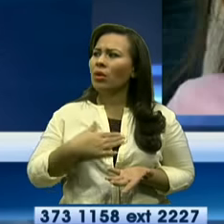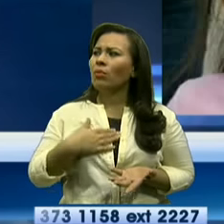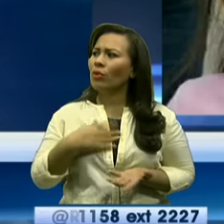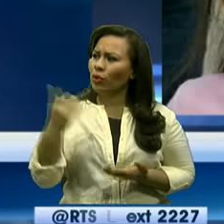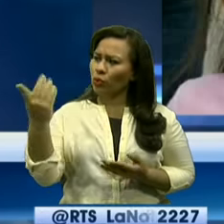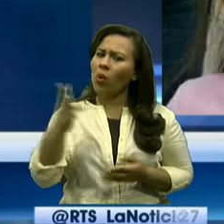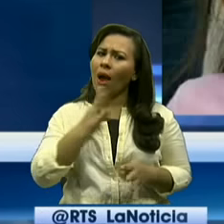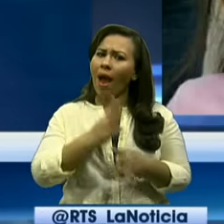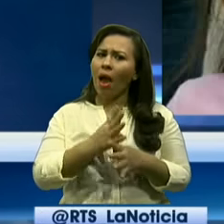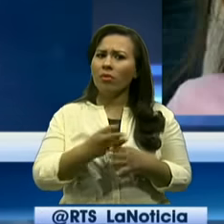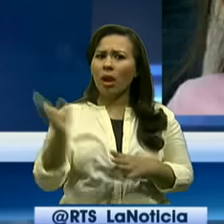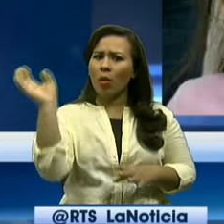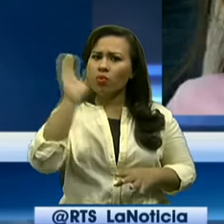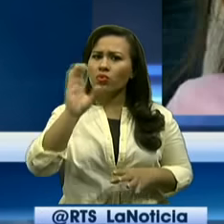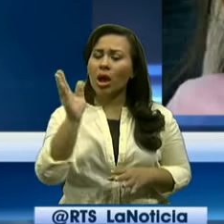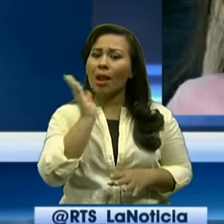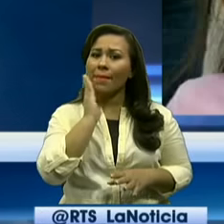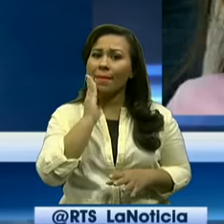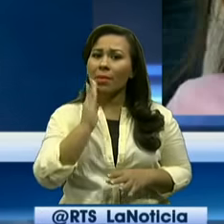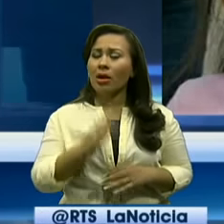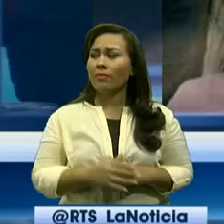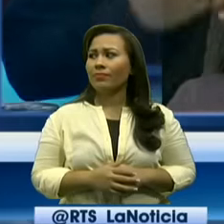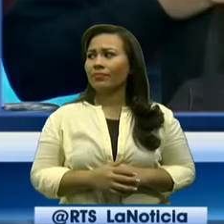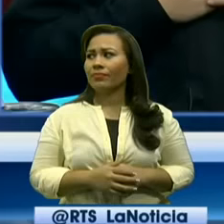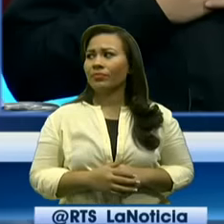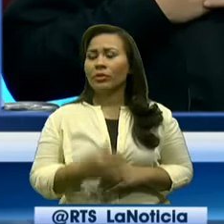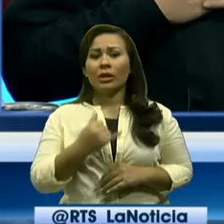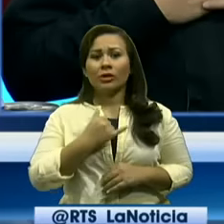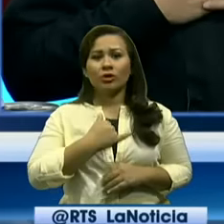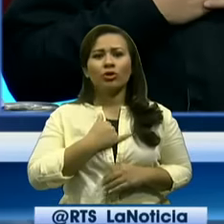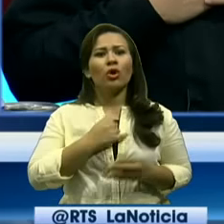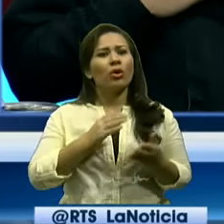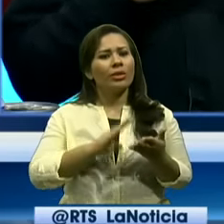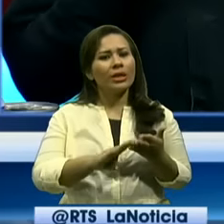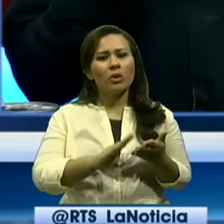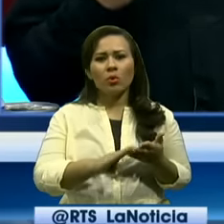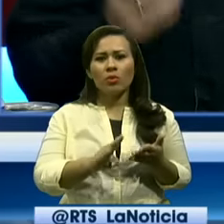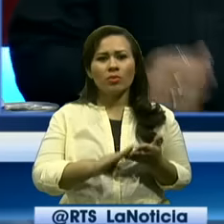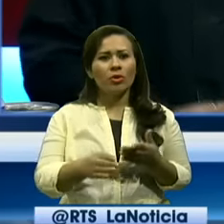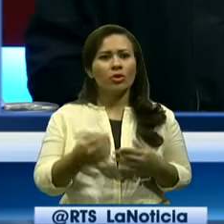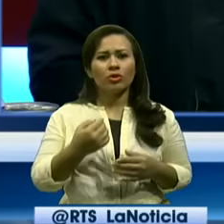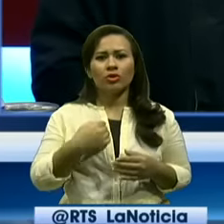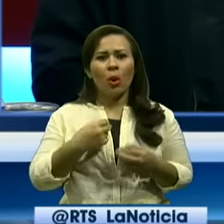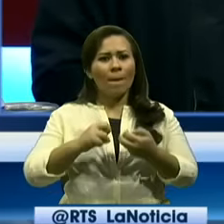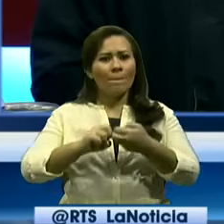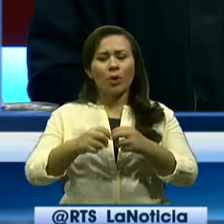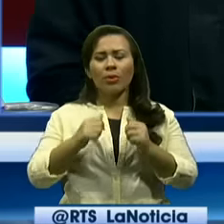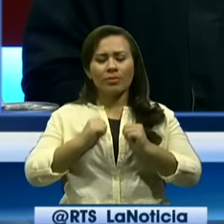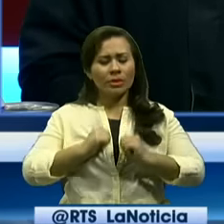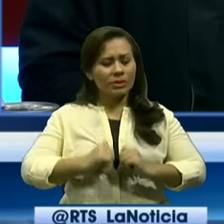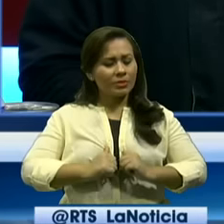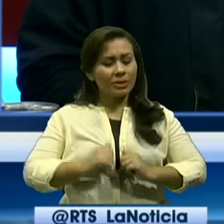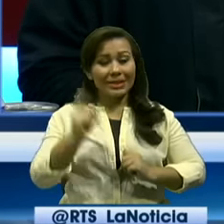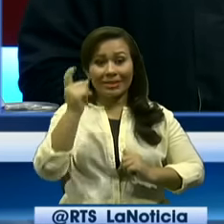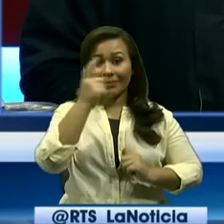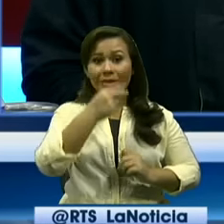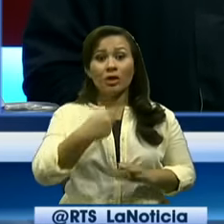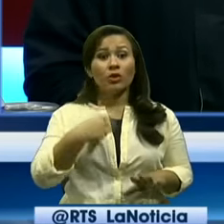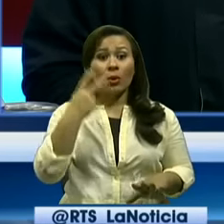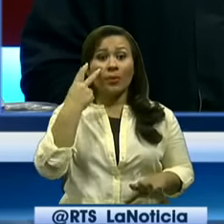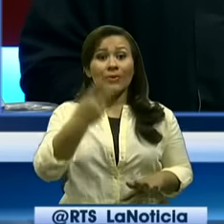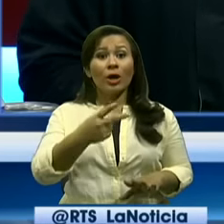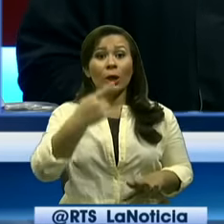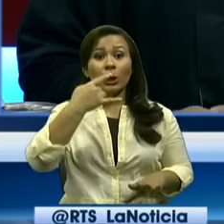niña, que dice usted que es la madre de ella, ¿verdad? Correcto. Yo de corazón la perdono. Todo esto lo que ha pasado es muy lamentable. He visto